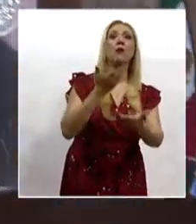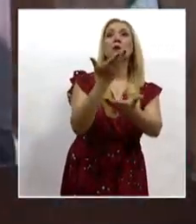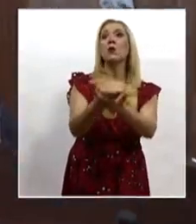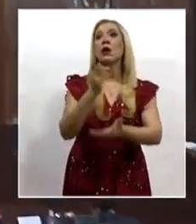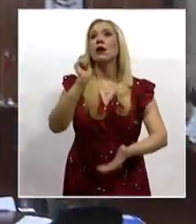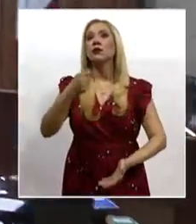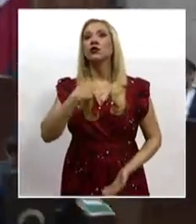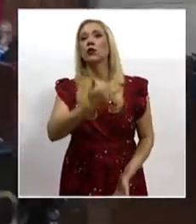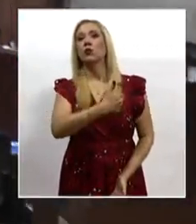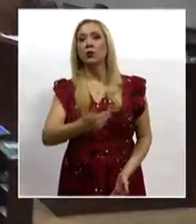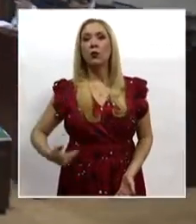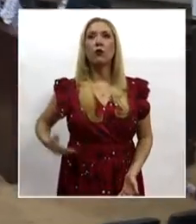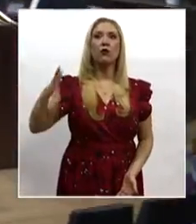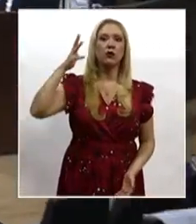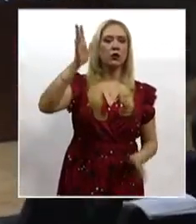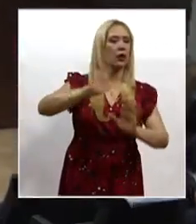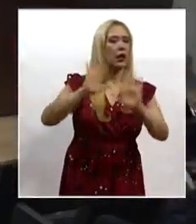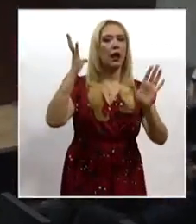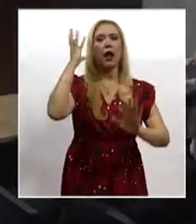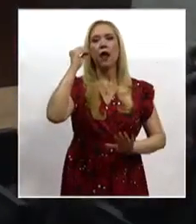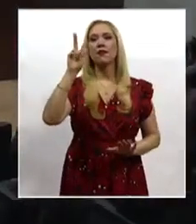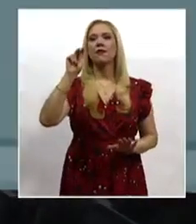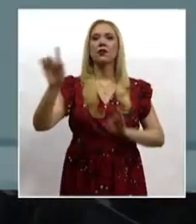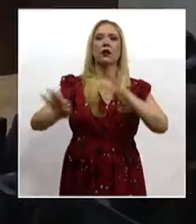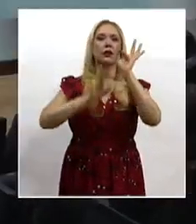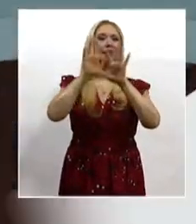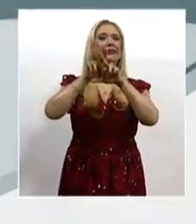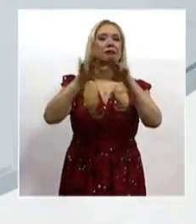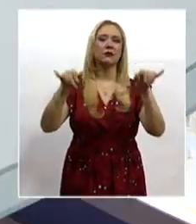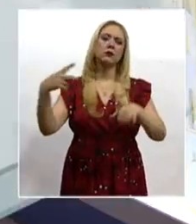tiempos oficiales en radio y televisión.